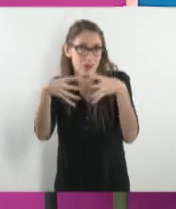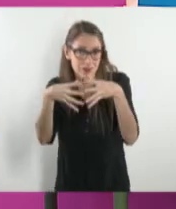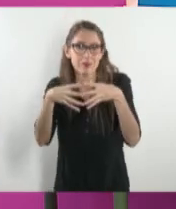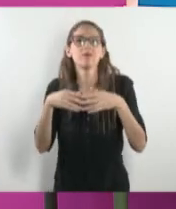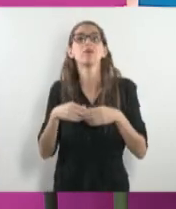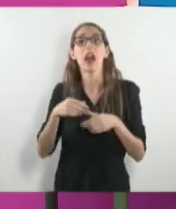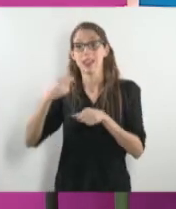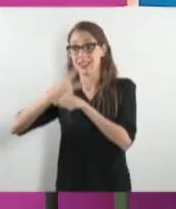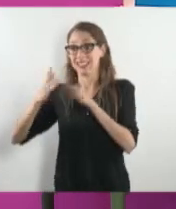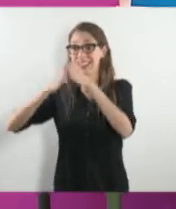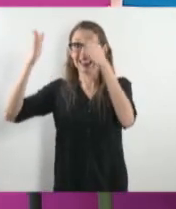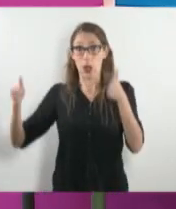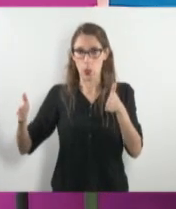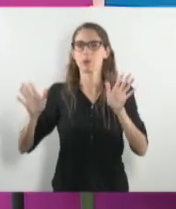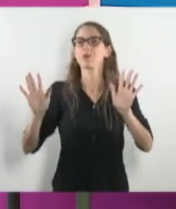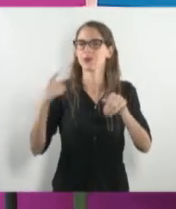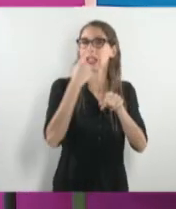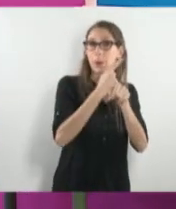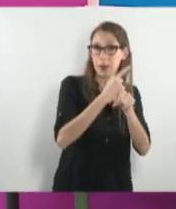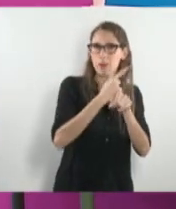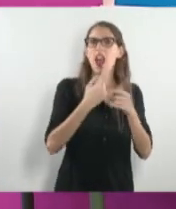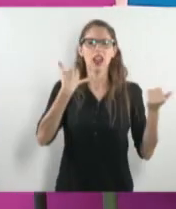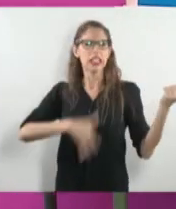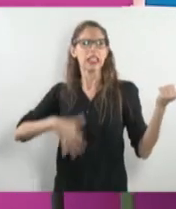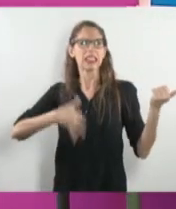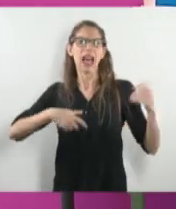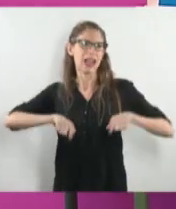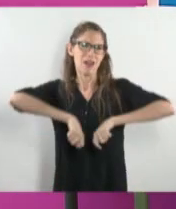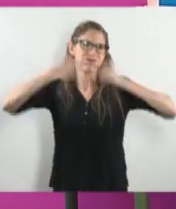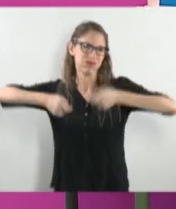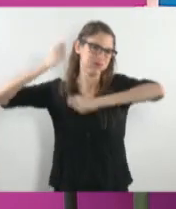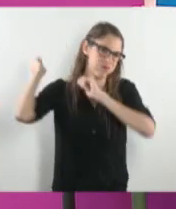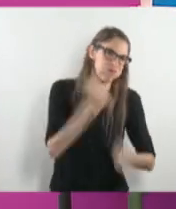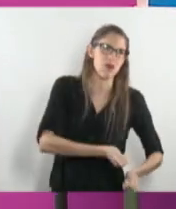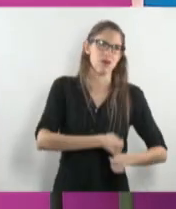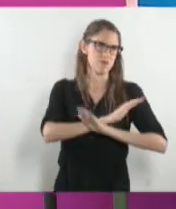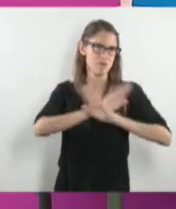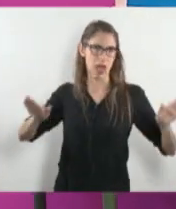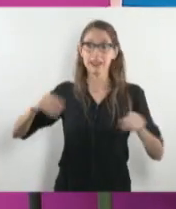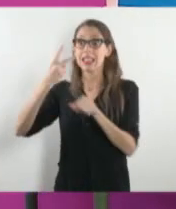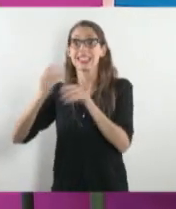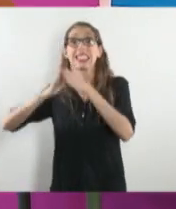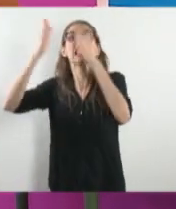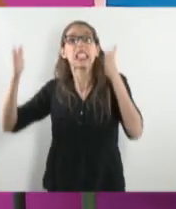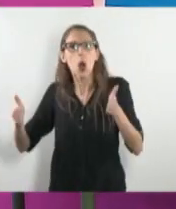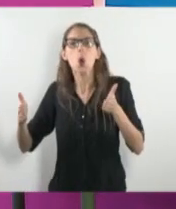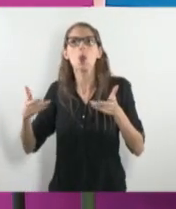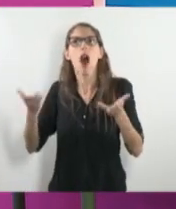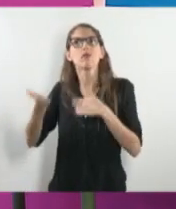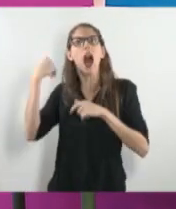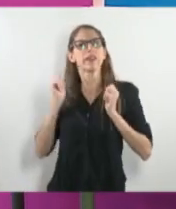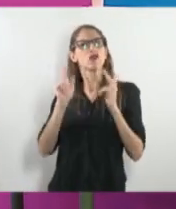regresa, en la ida rompe la guitarra, ¿no? Uh-huh. Y a la vuelta dice, bueno, yo no iba a cantar más, pero bueno, si me prestan una guitarra, canto.